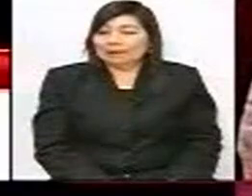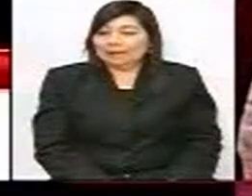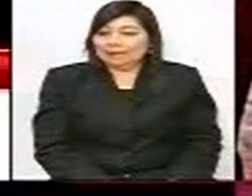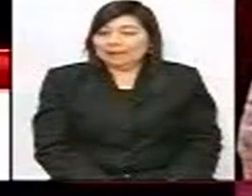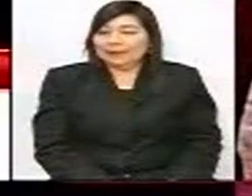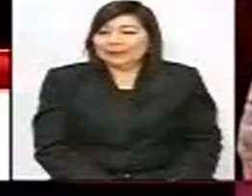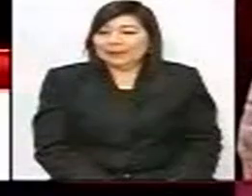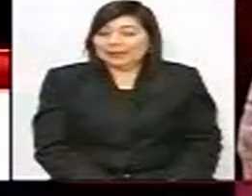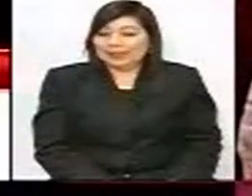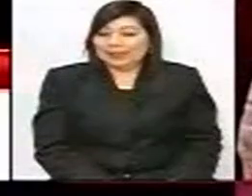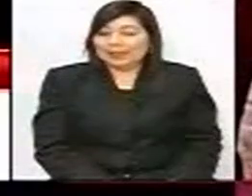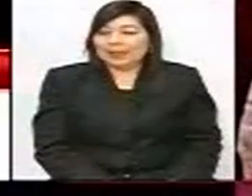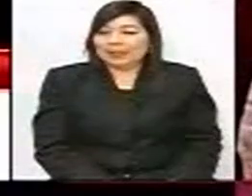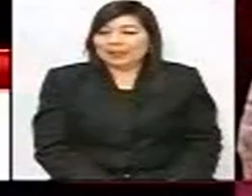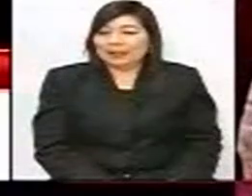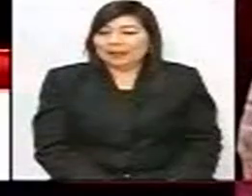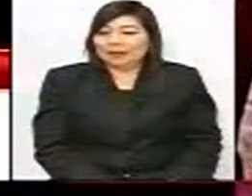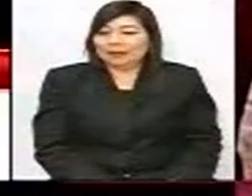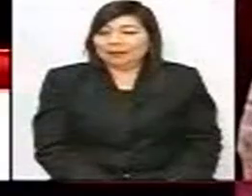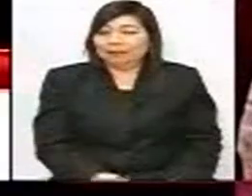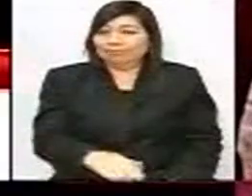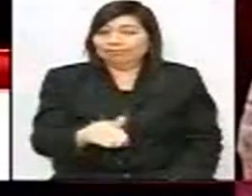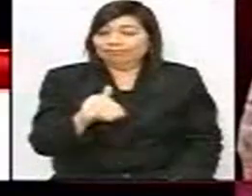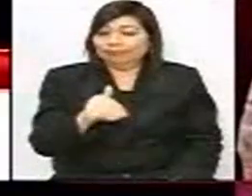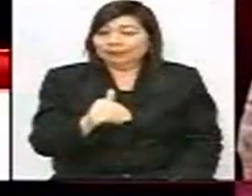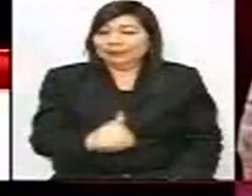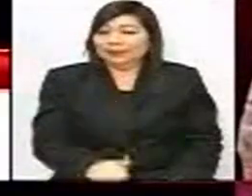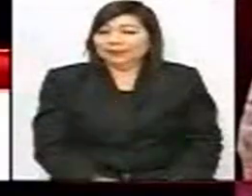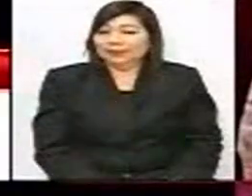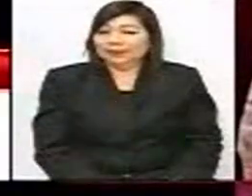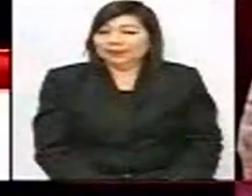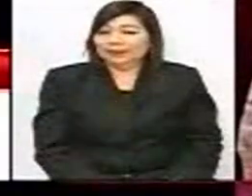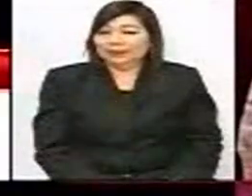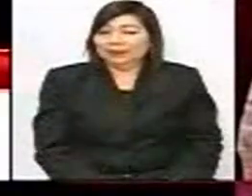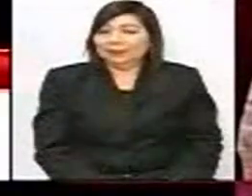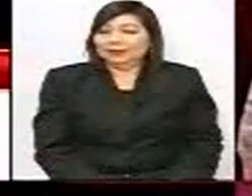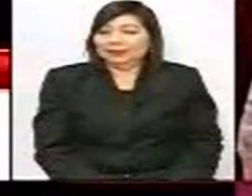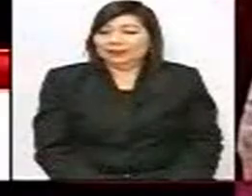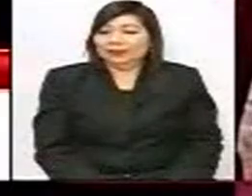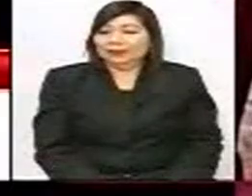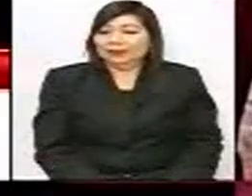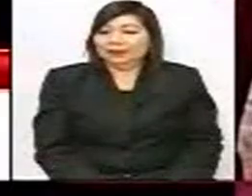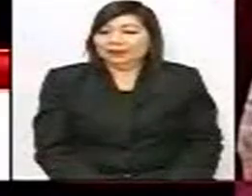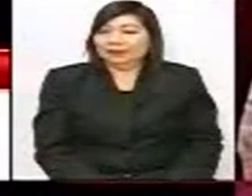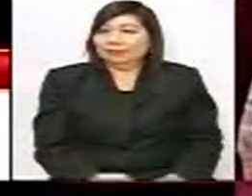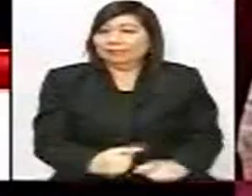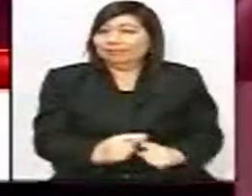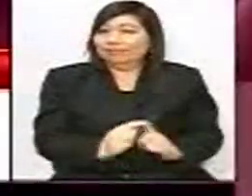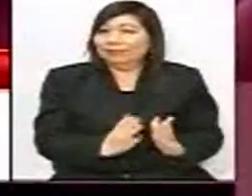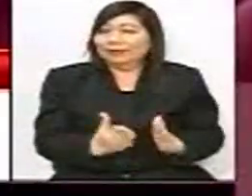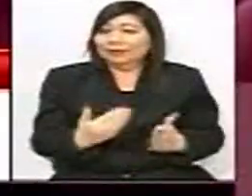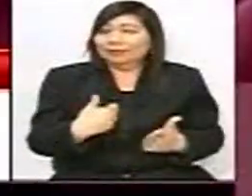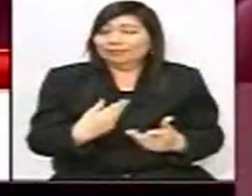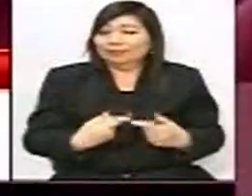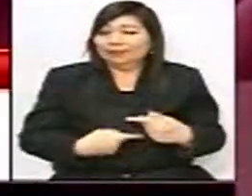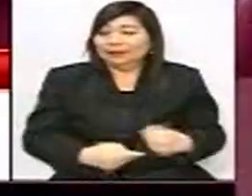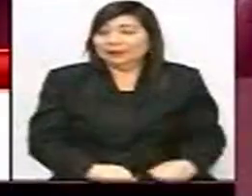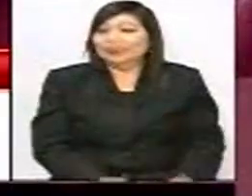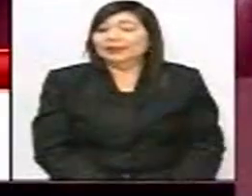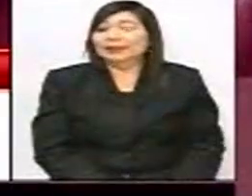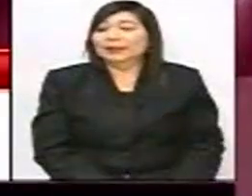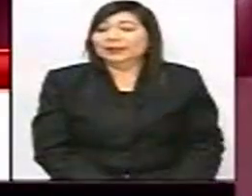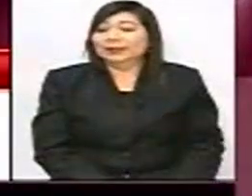le vamos a dar el uso a la palabra. ¿Por alusión? ¿O por alusión? Así es, por excepción debido a la alusión, digamos,